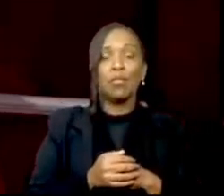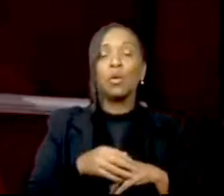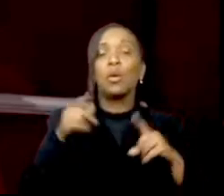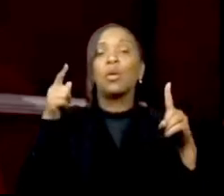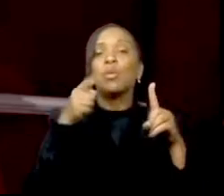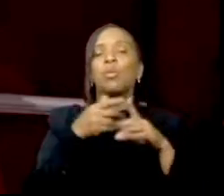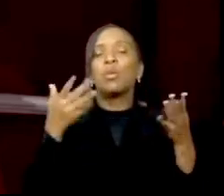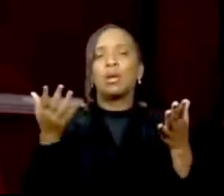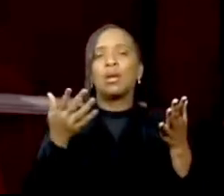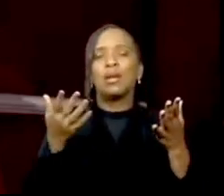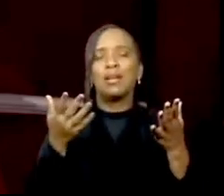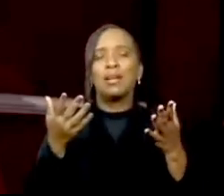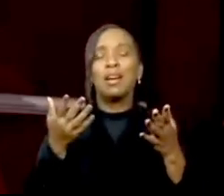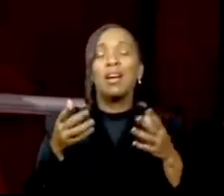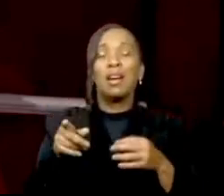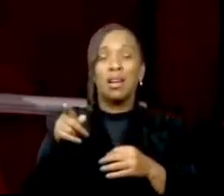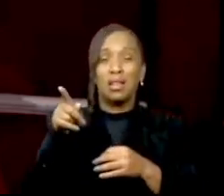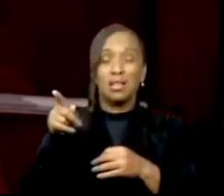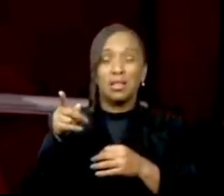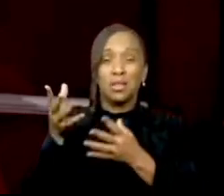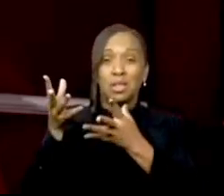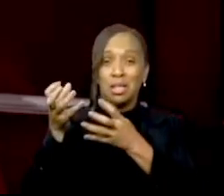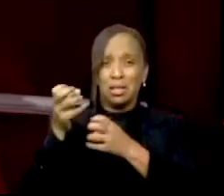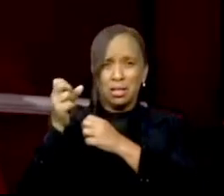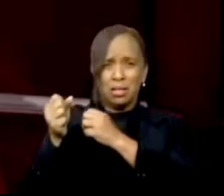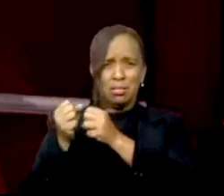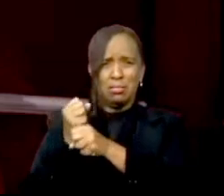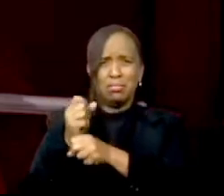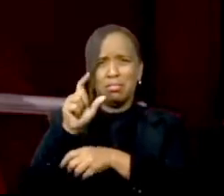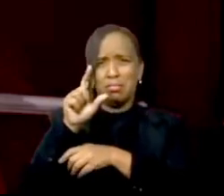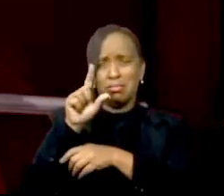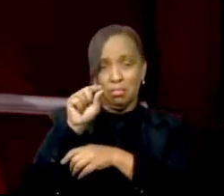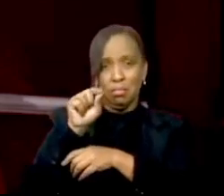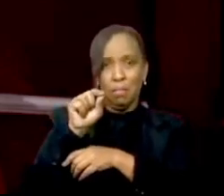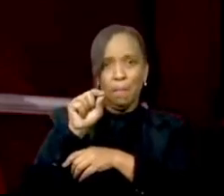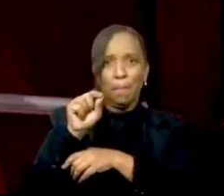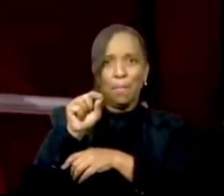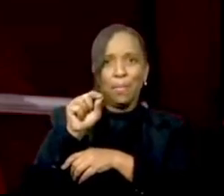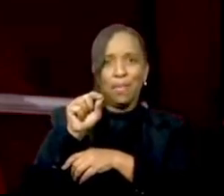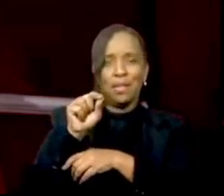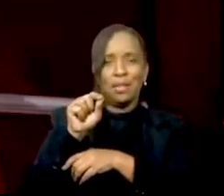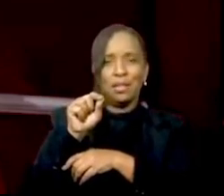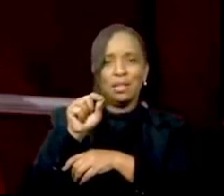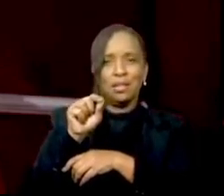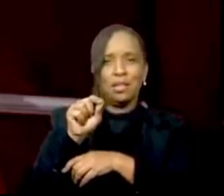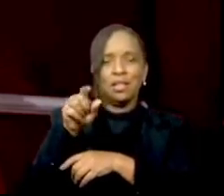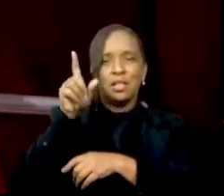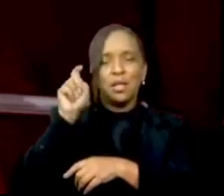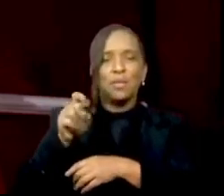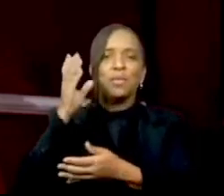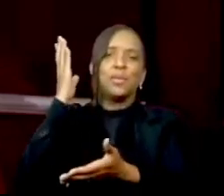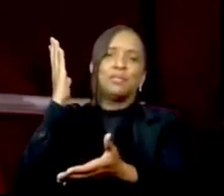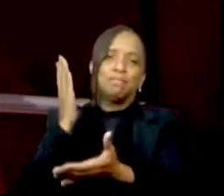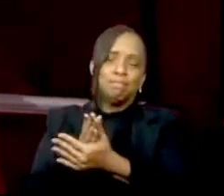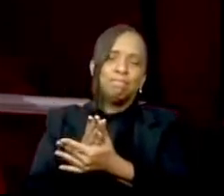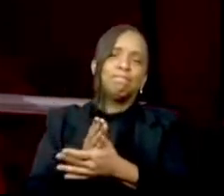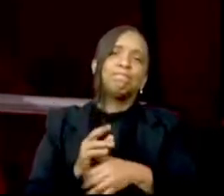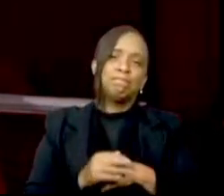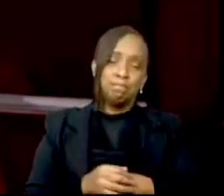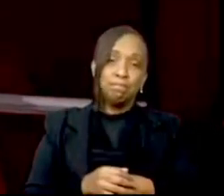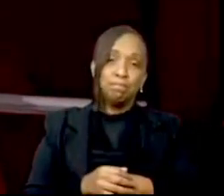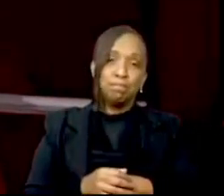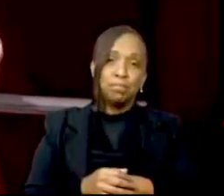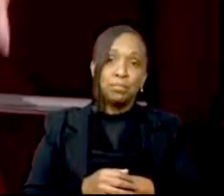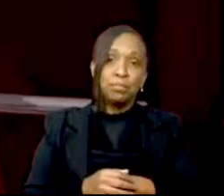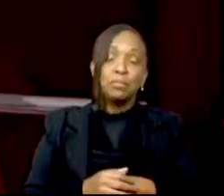del 20 por eso la importancia que tiene hoy